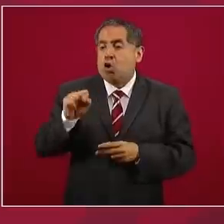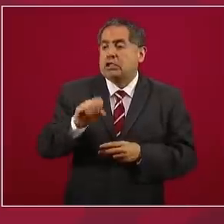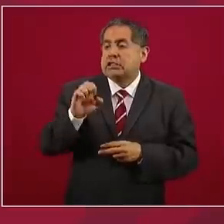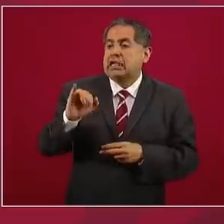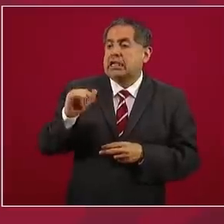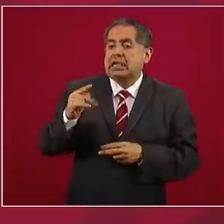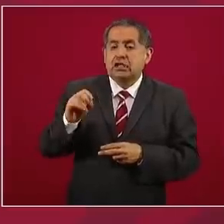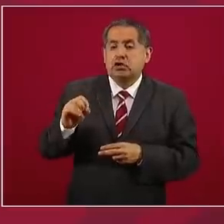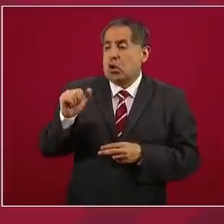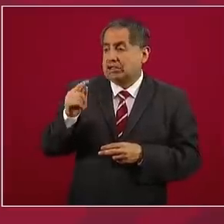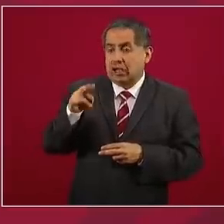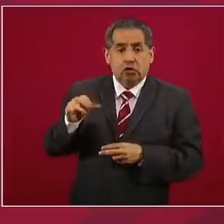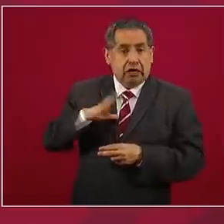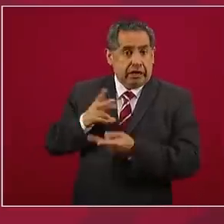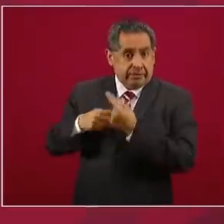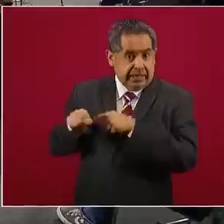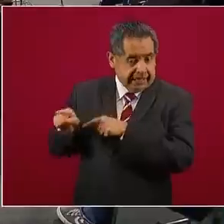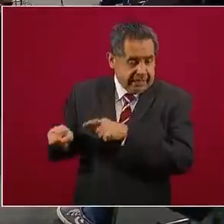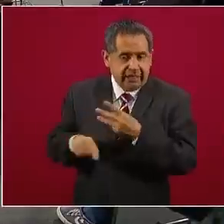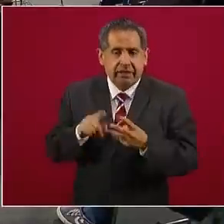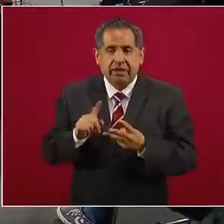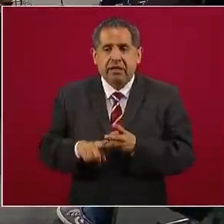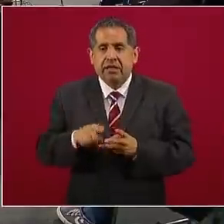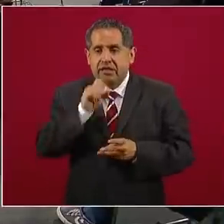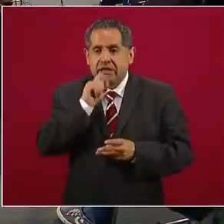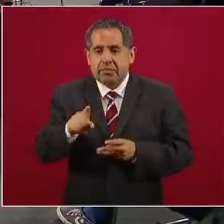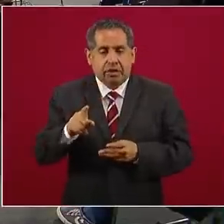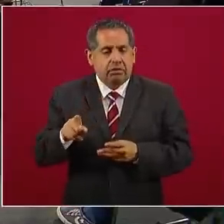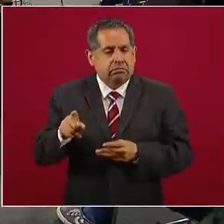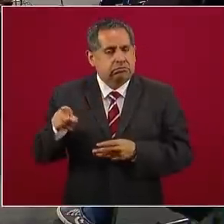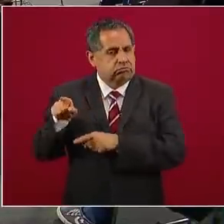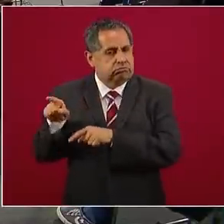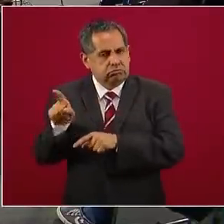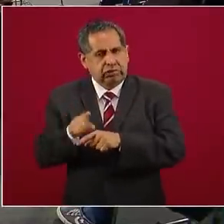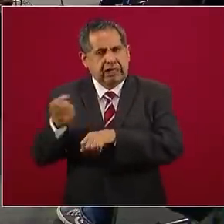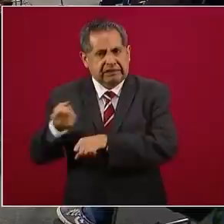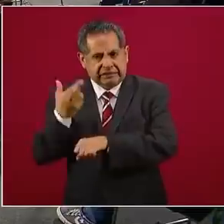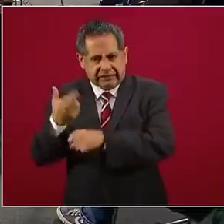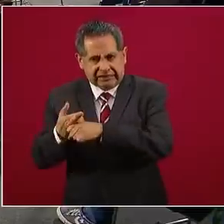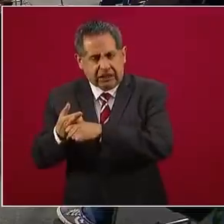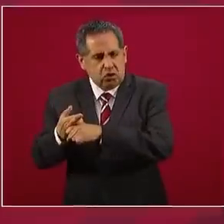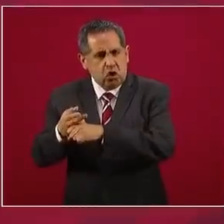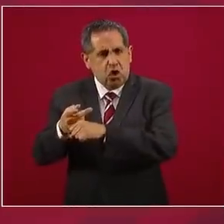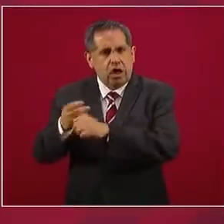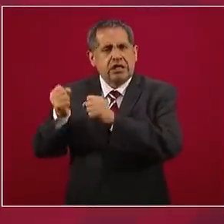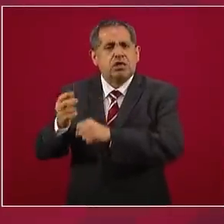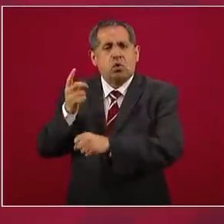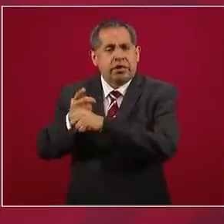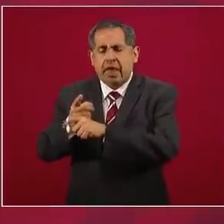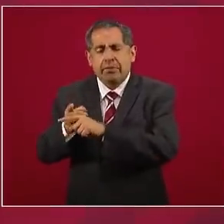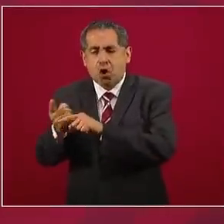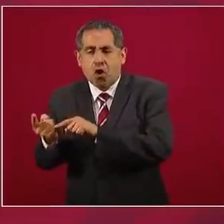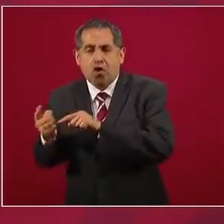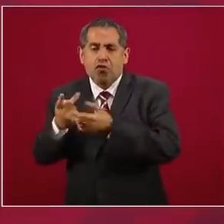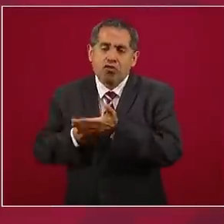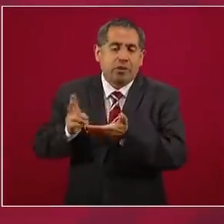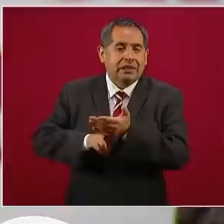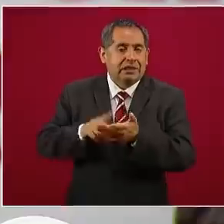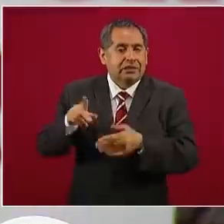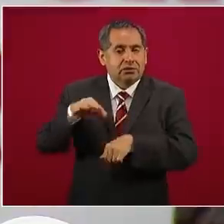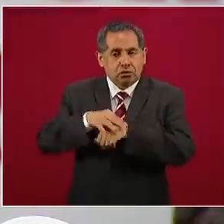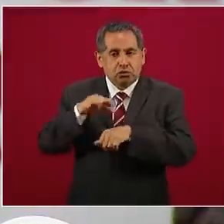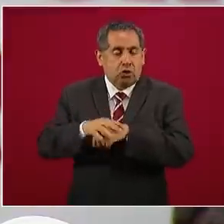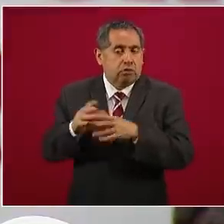Santos Preciado, que está hoy con nosotros, está no solamente en su calidad de secretario del Consejo de Salubridad General, del